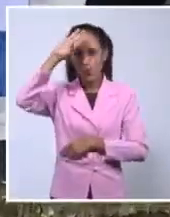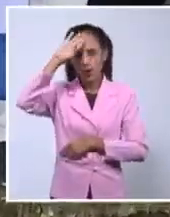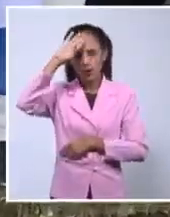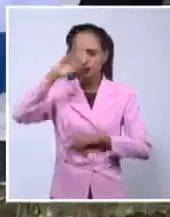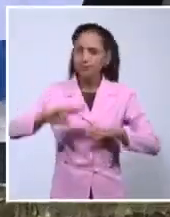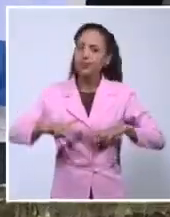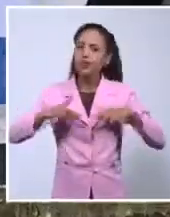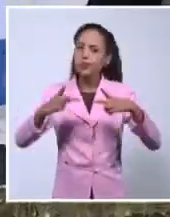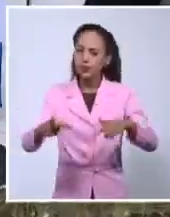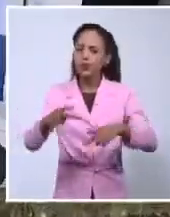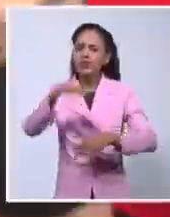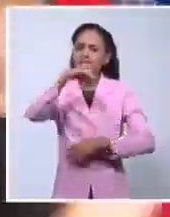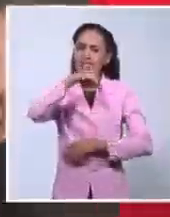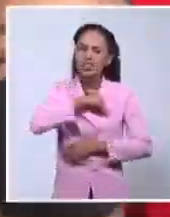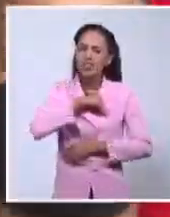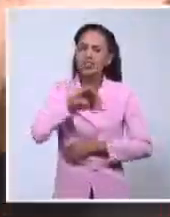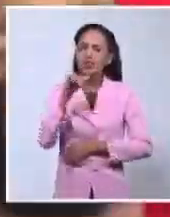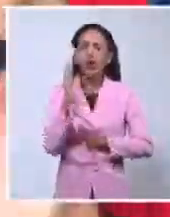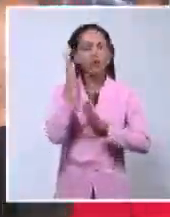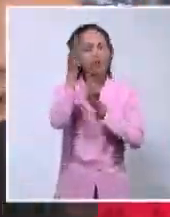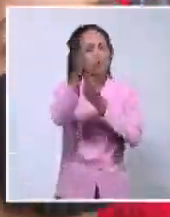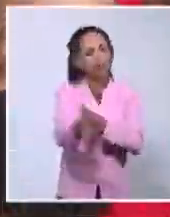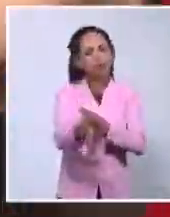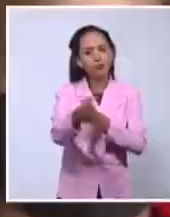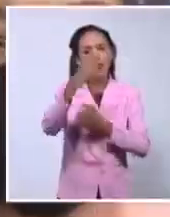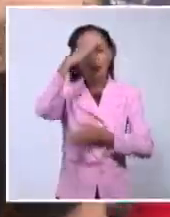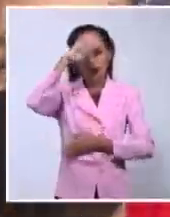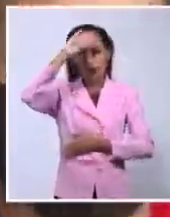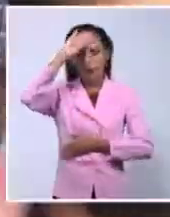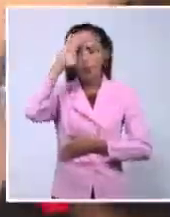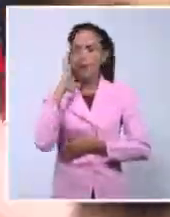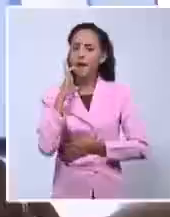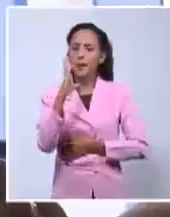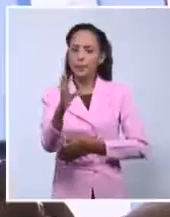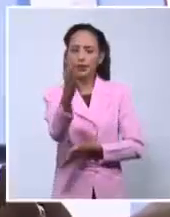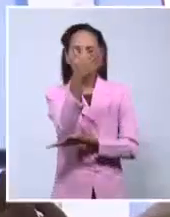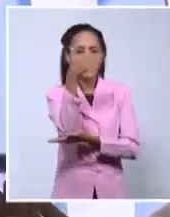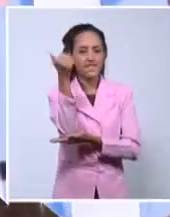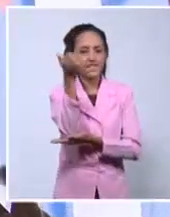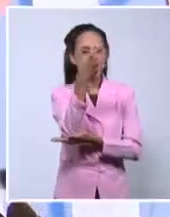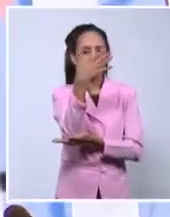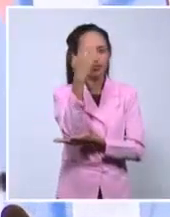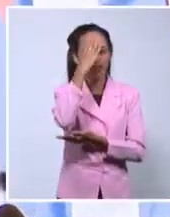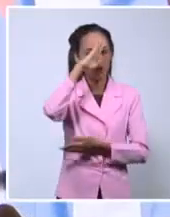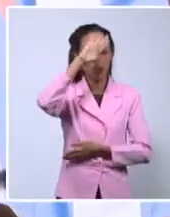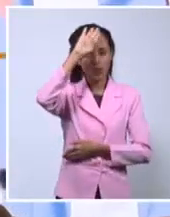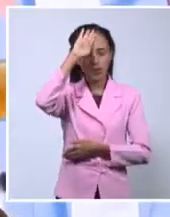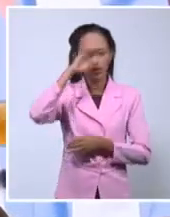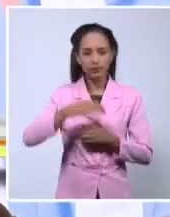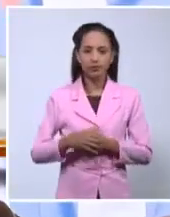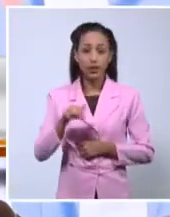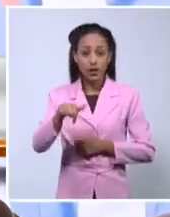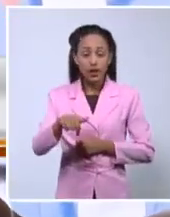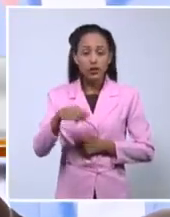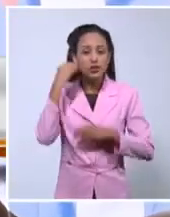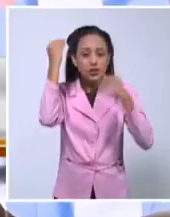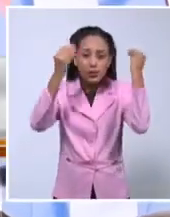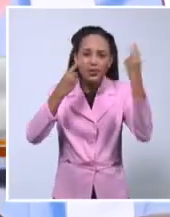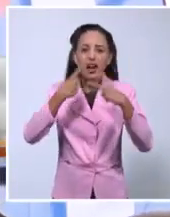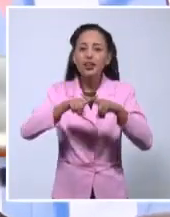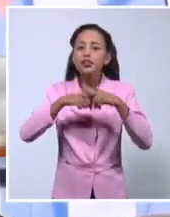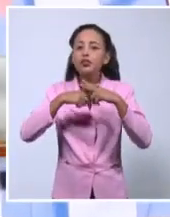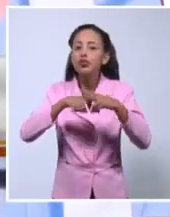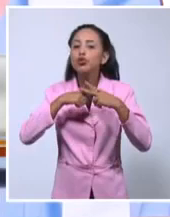su sentimiento de lealtad a la patria y de respeto a la bandera. Aquí cuando se piensa en una solución para la población no se está separando